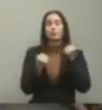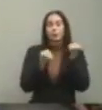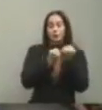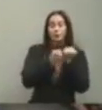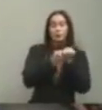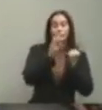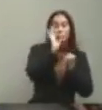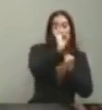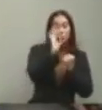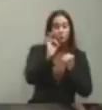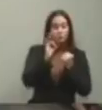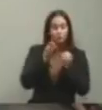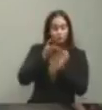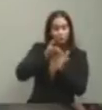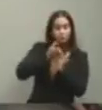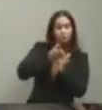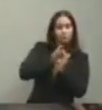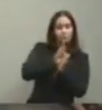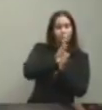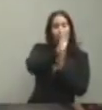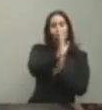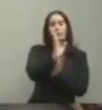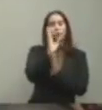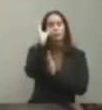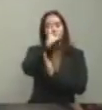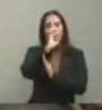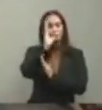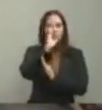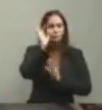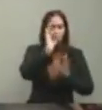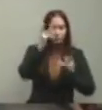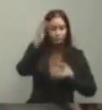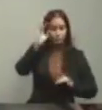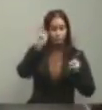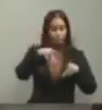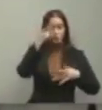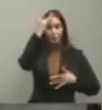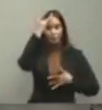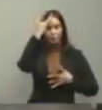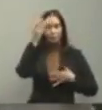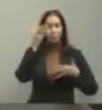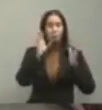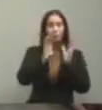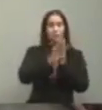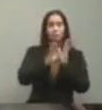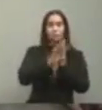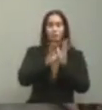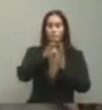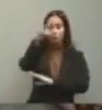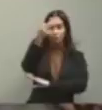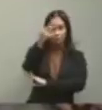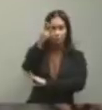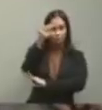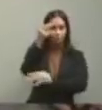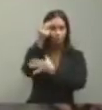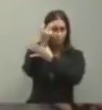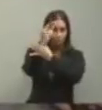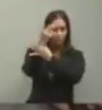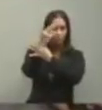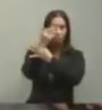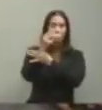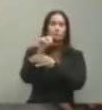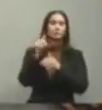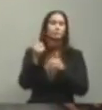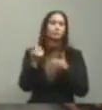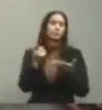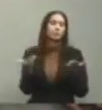puntos de entrada la búsqueda activa de los casos por ejemplo en el tipo aquí como en los resort en los hoteles qué hacer cuando un